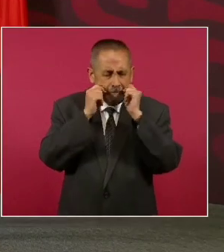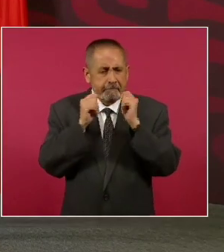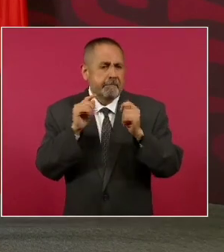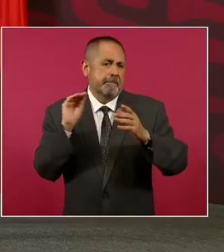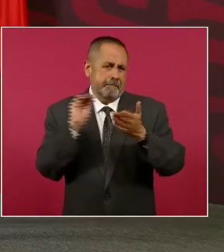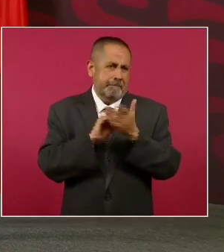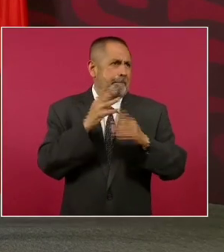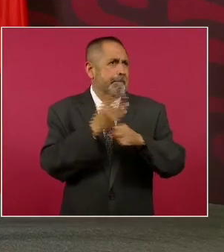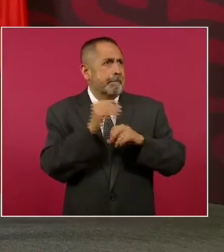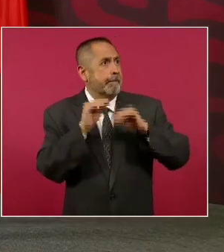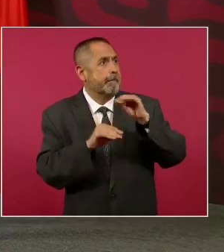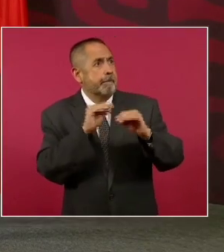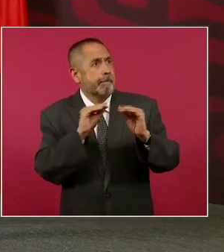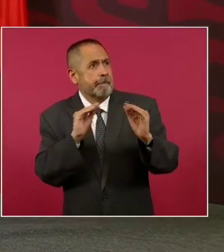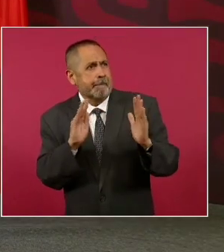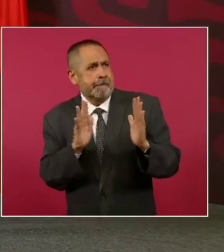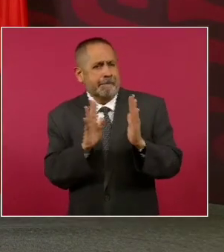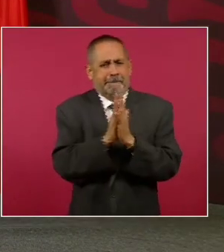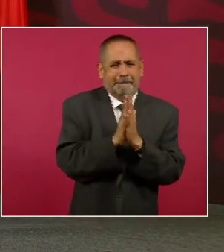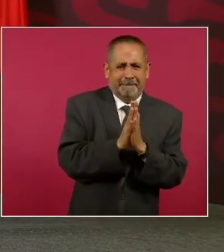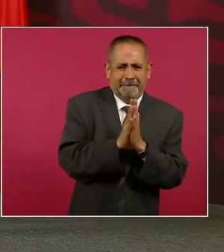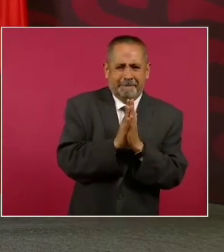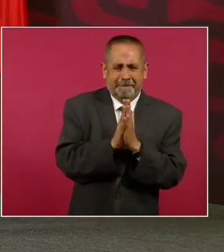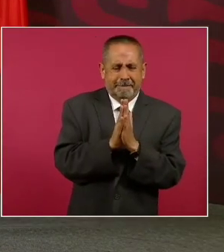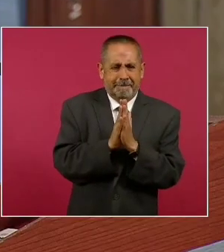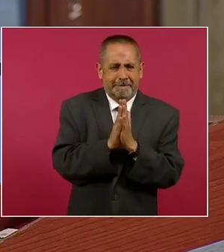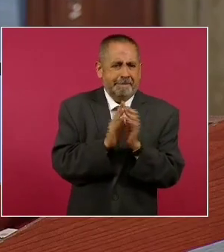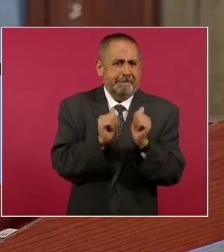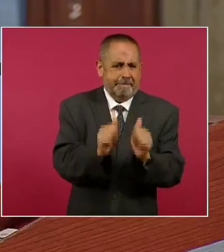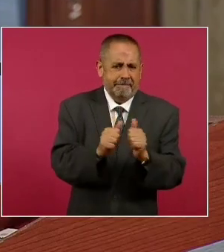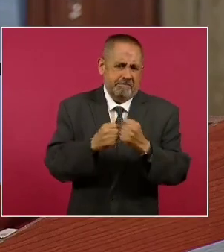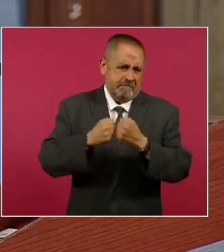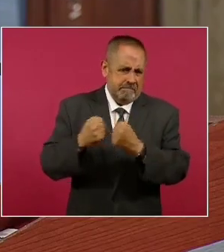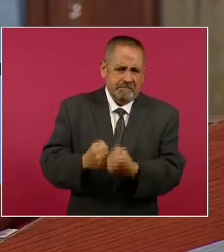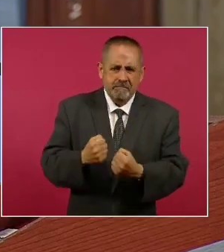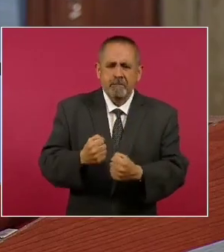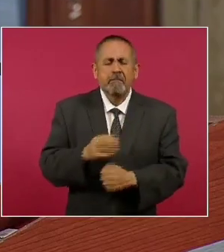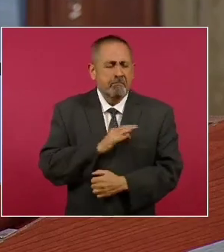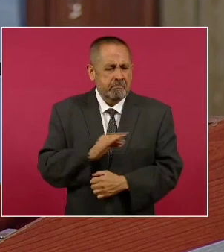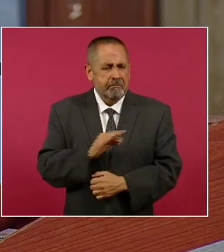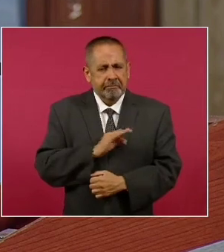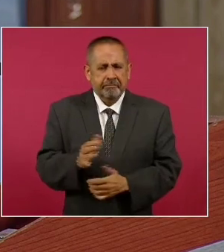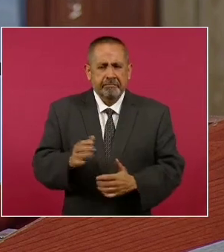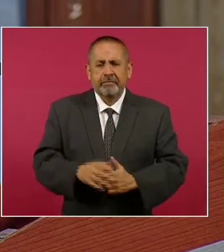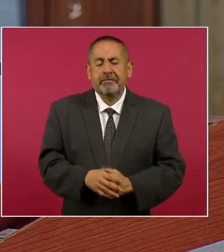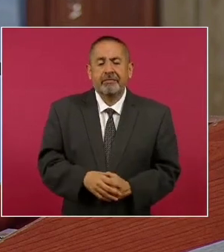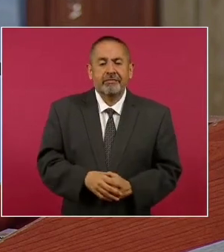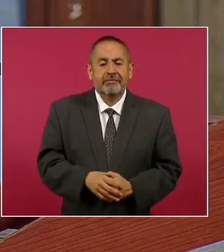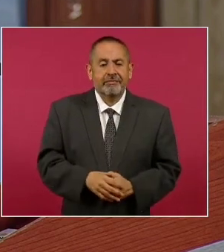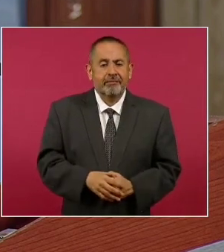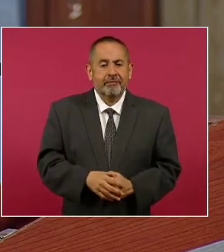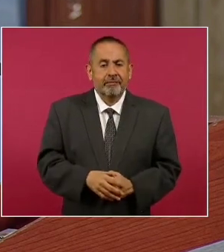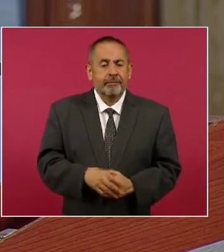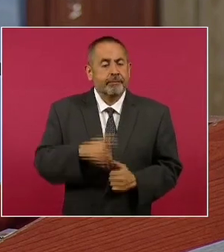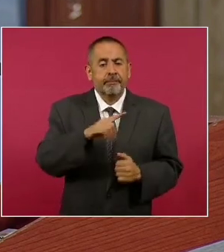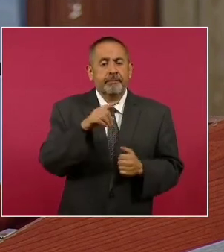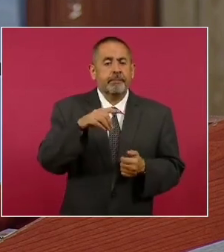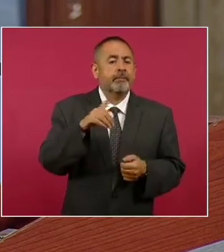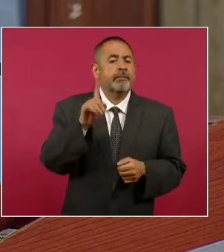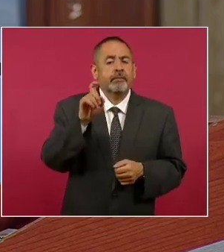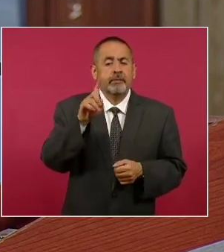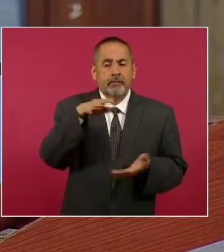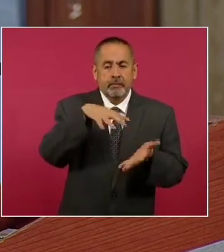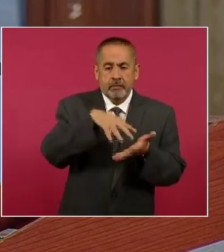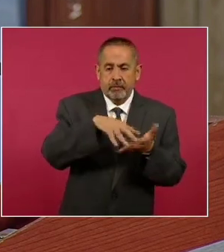presa, se puede colocar la geomembrana con buzos. Adelante, por favor. Lo que se refiere al acueducto El